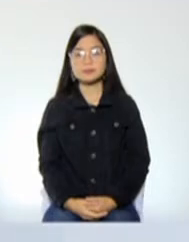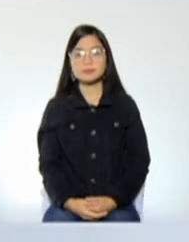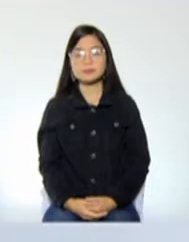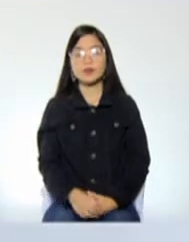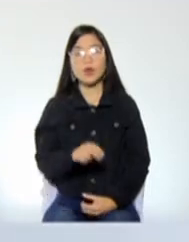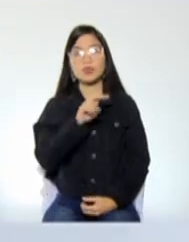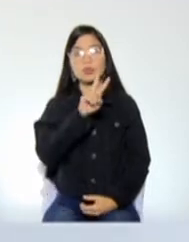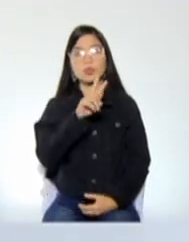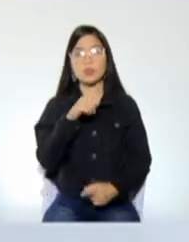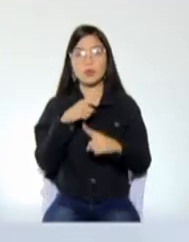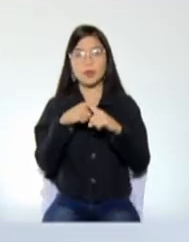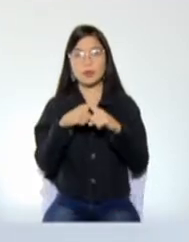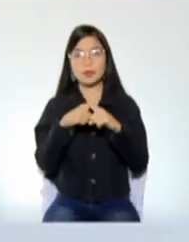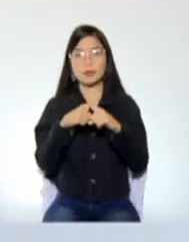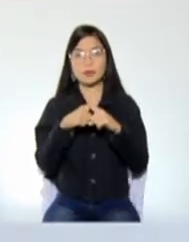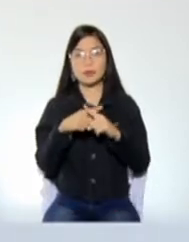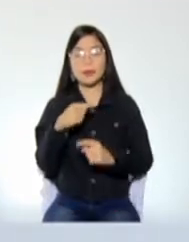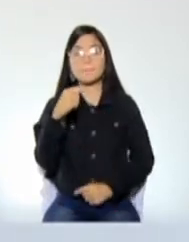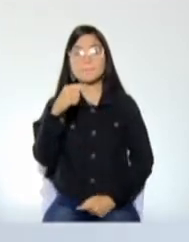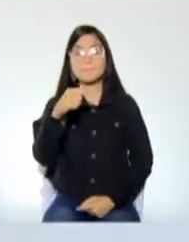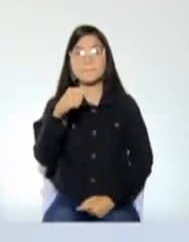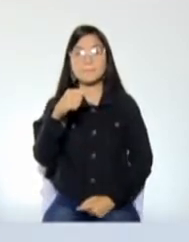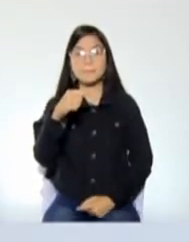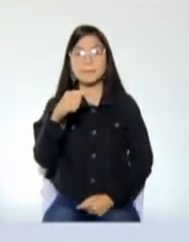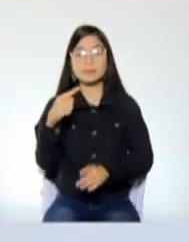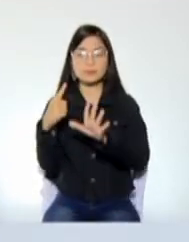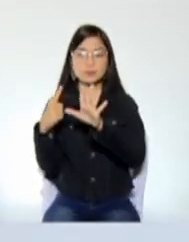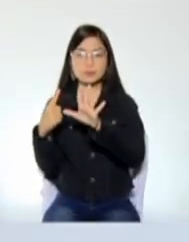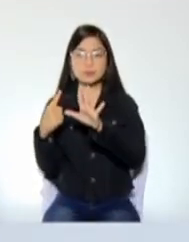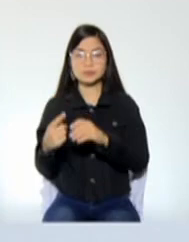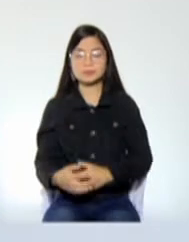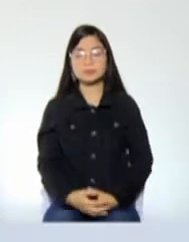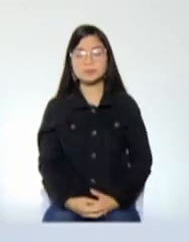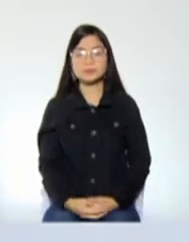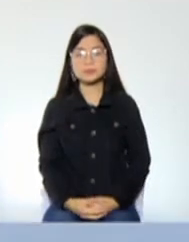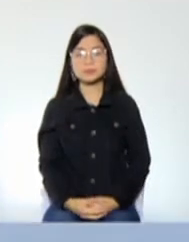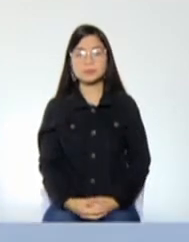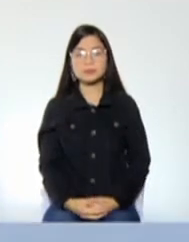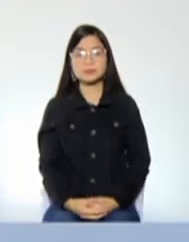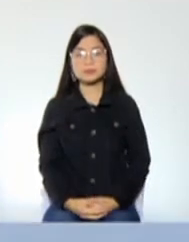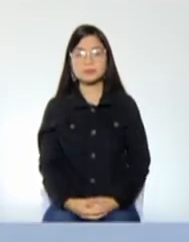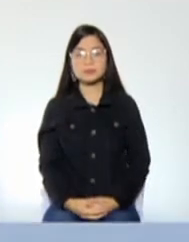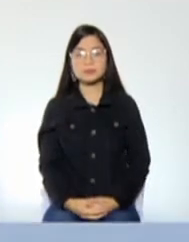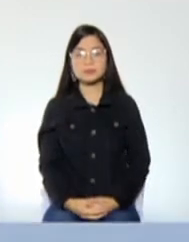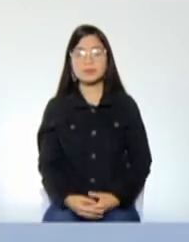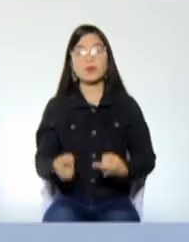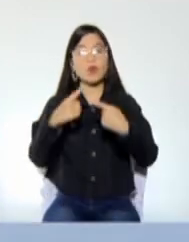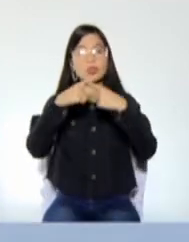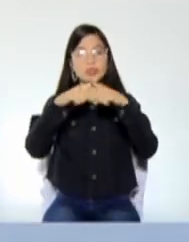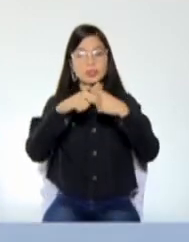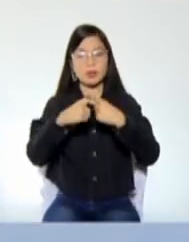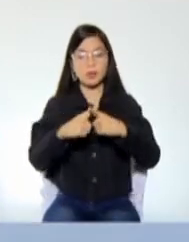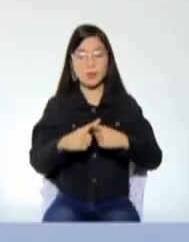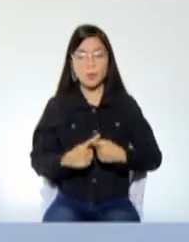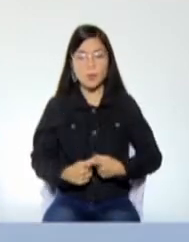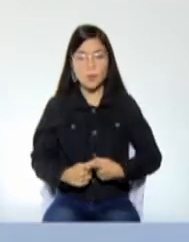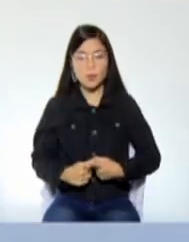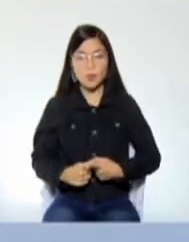y 2x menos 6. Y lo descompongo en dos